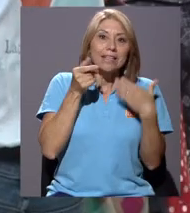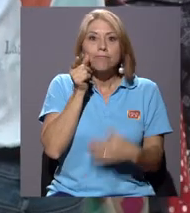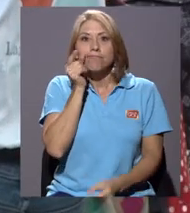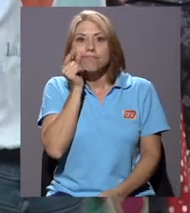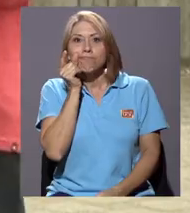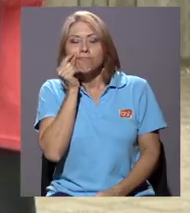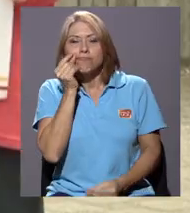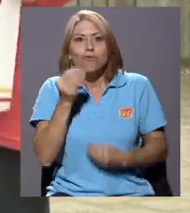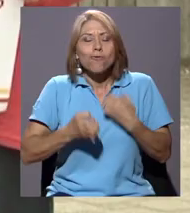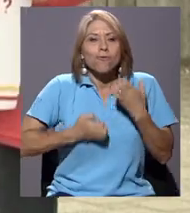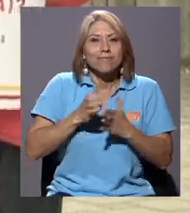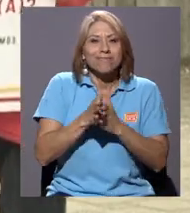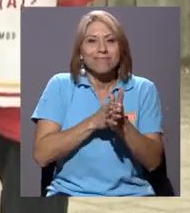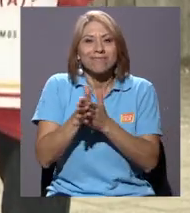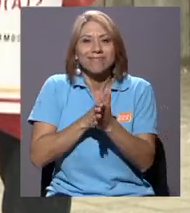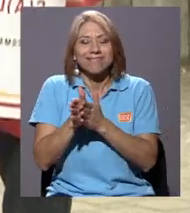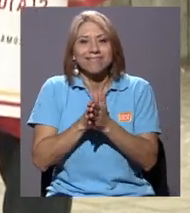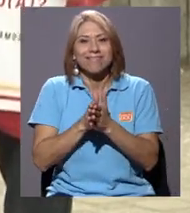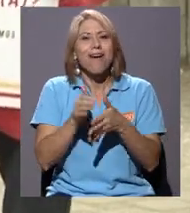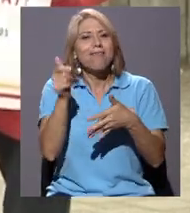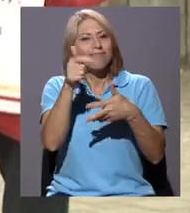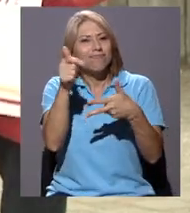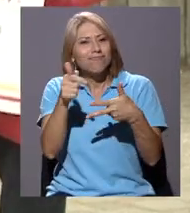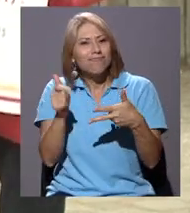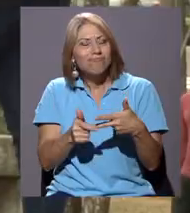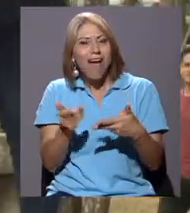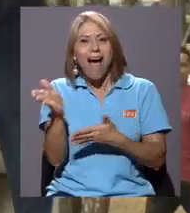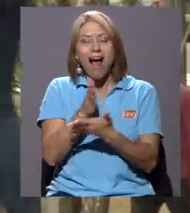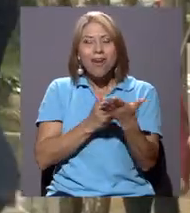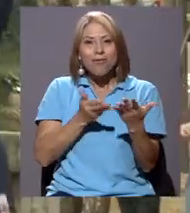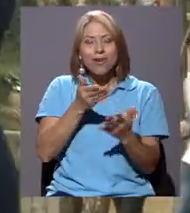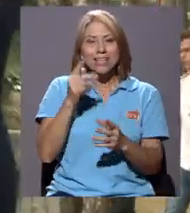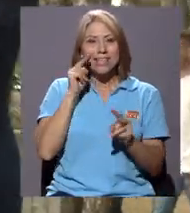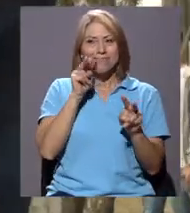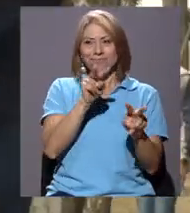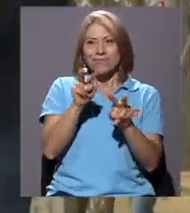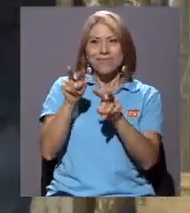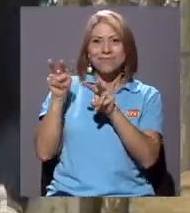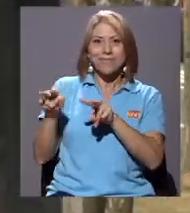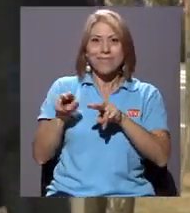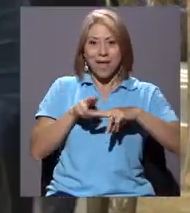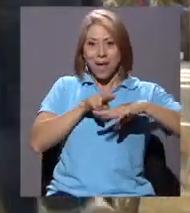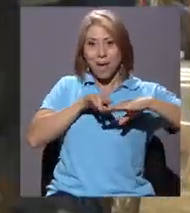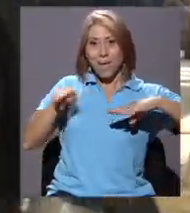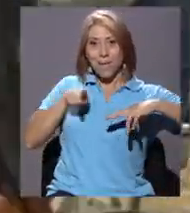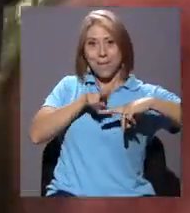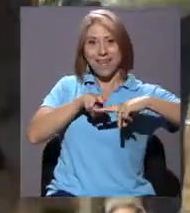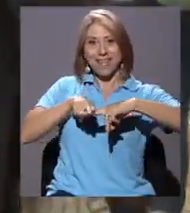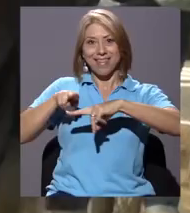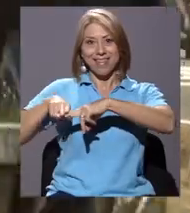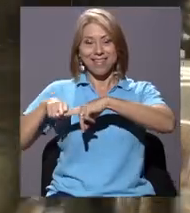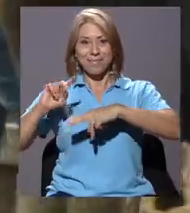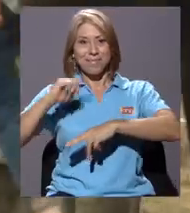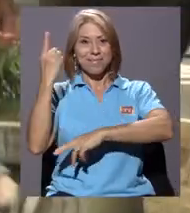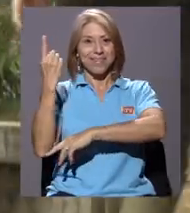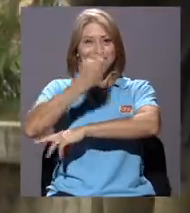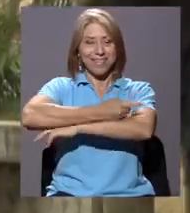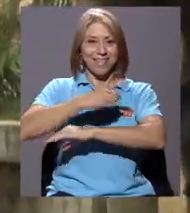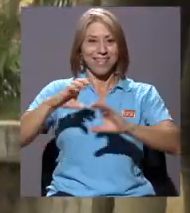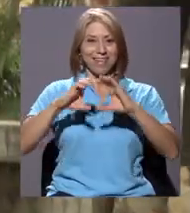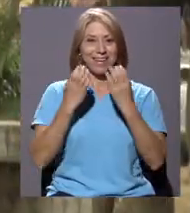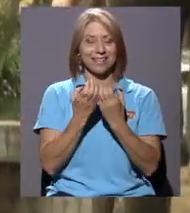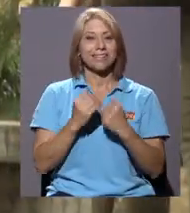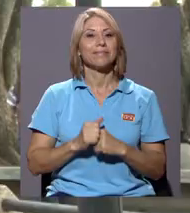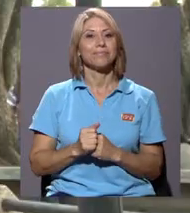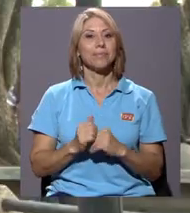mucho entusiasmo fueron algunas de las reacciones captadas en el Pretil el primer día de clases. A nivel